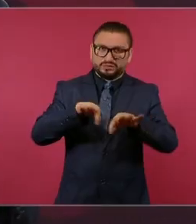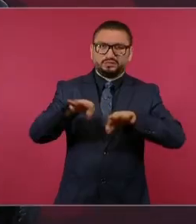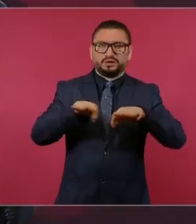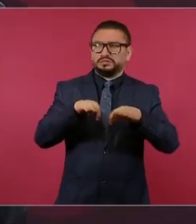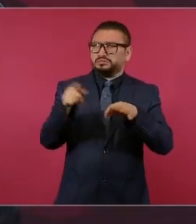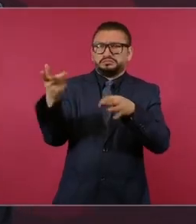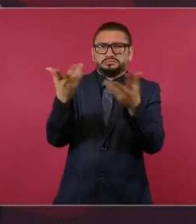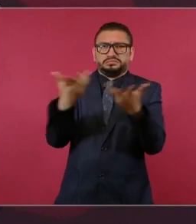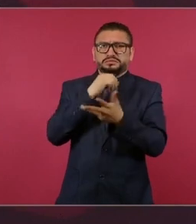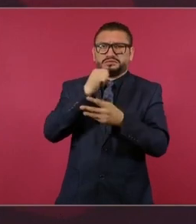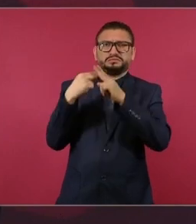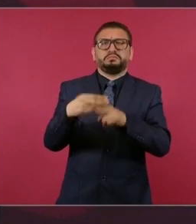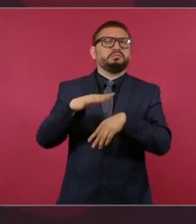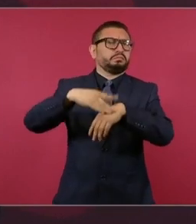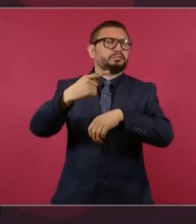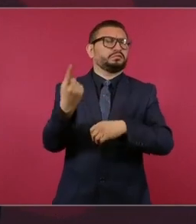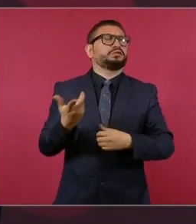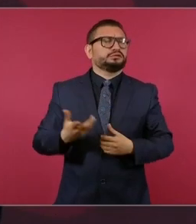¿Por qué no lo han hecho?